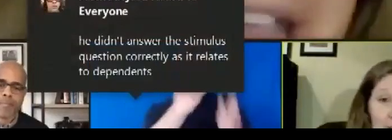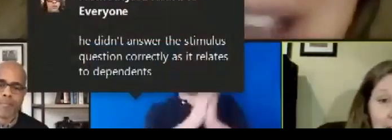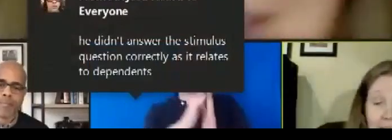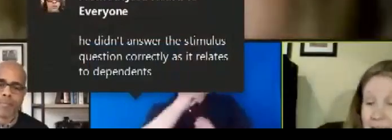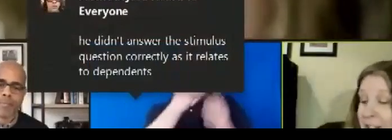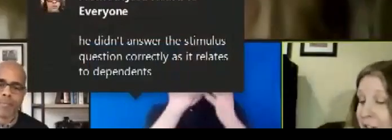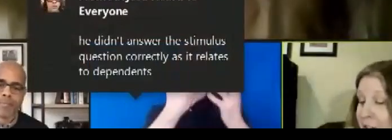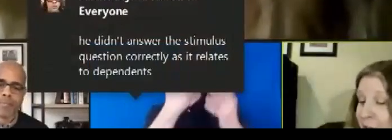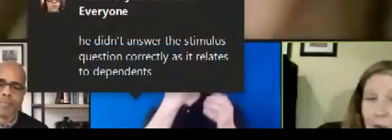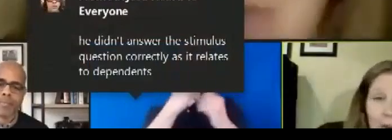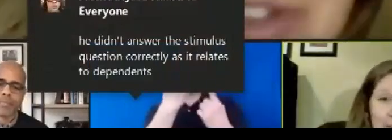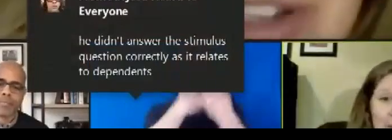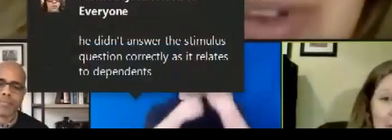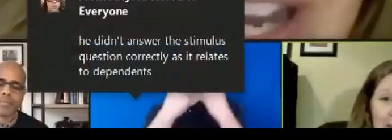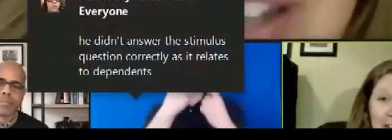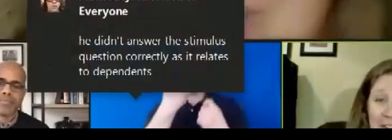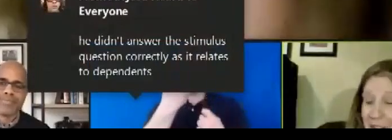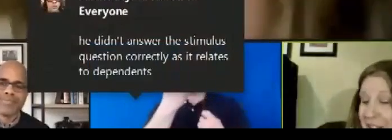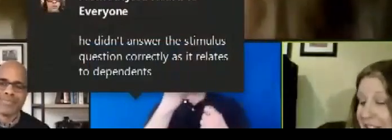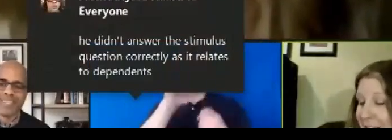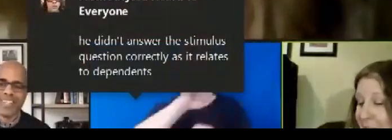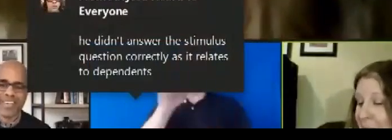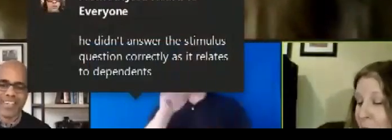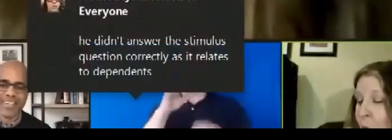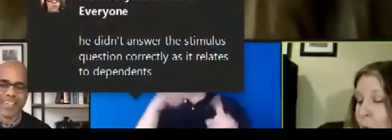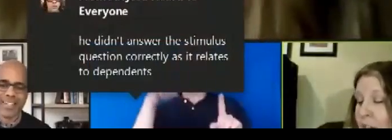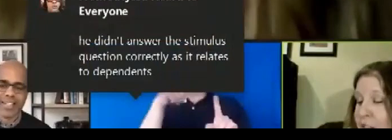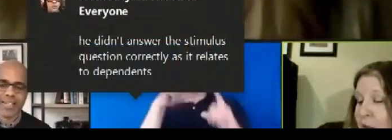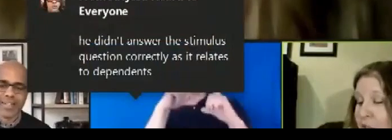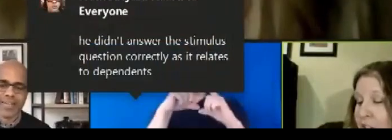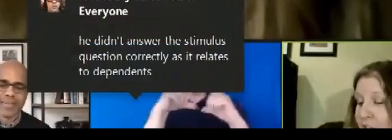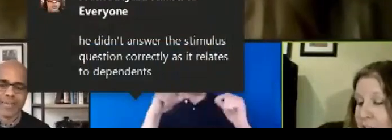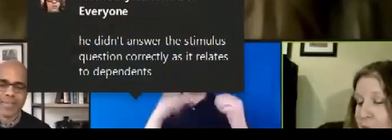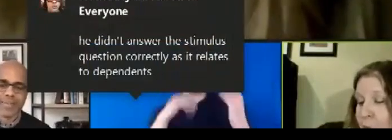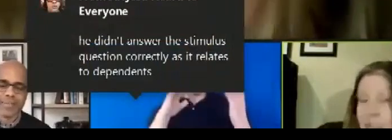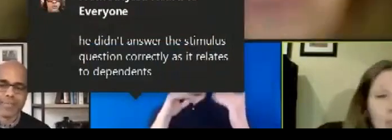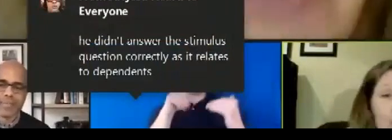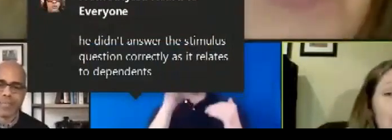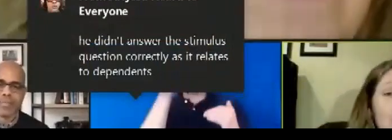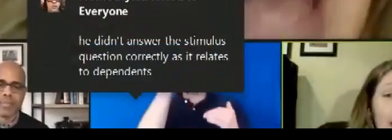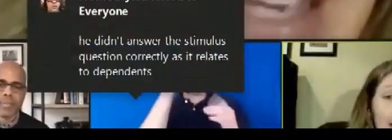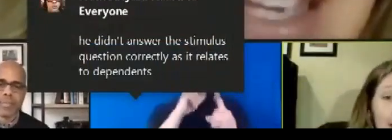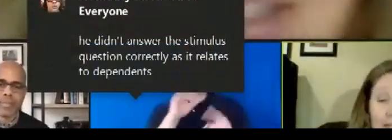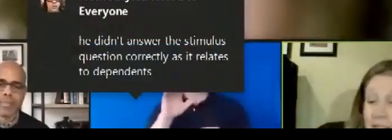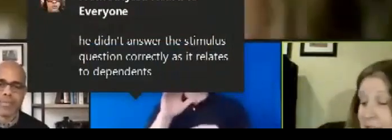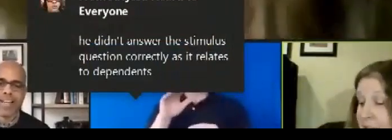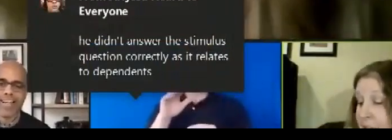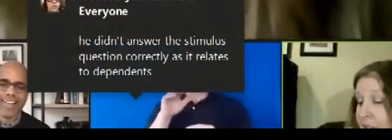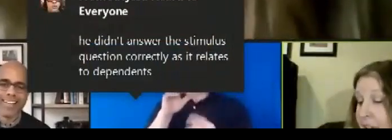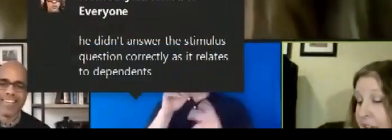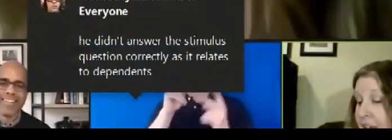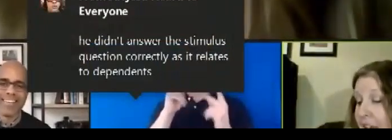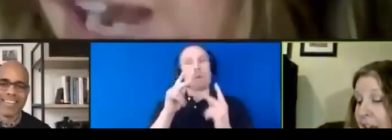son renteros de pequeños lugares este o nada más un lugar es diferente maravilloso